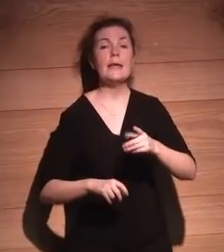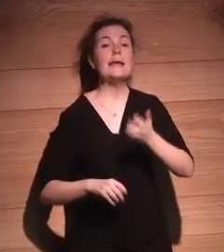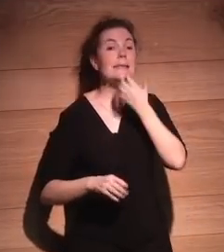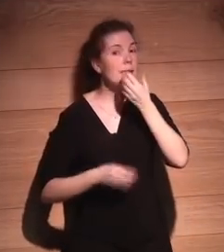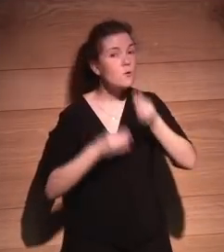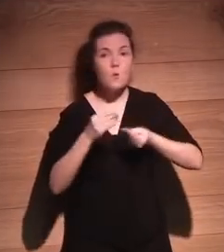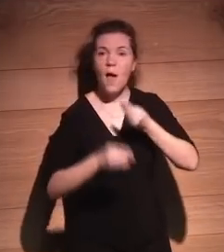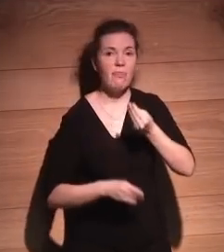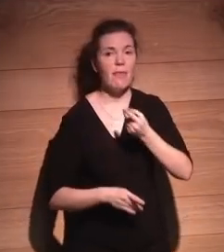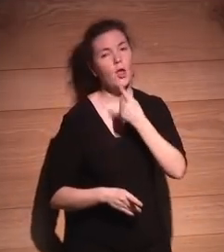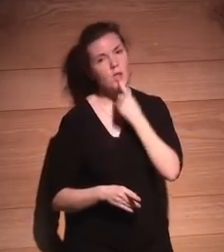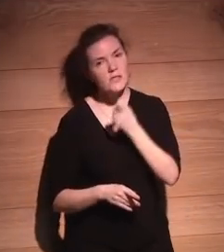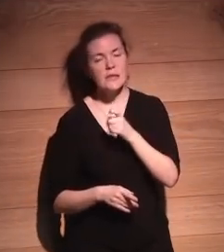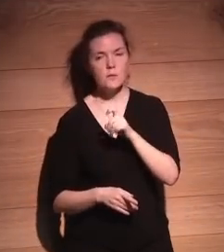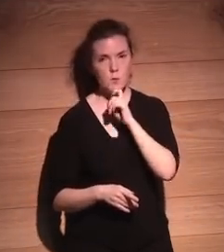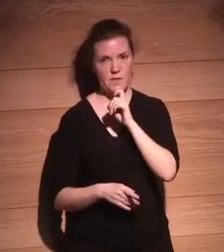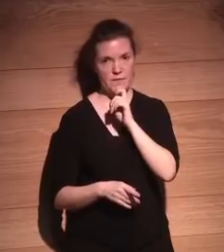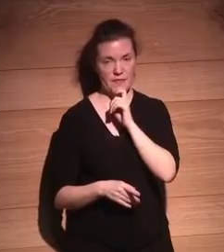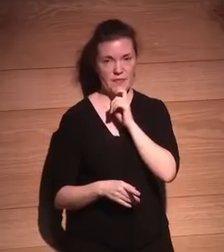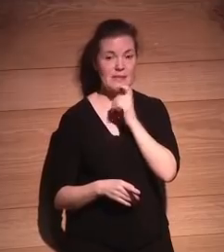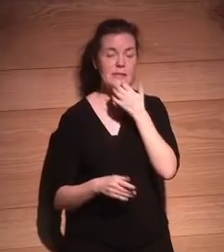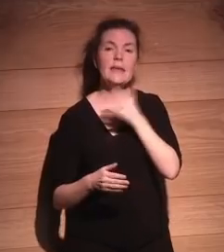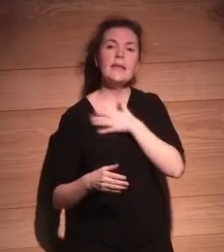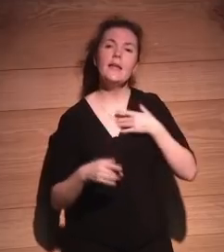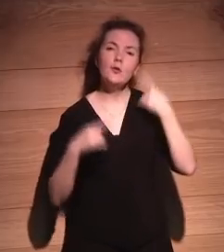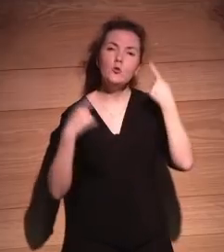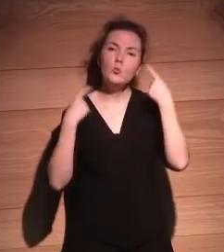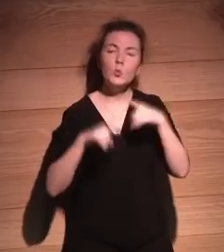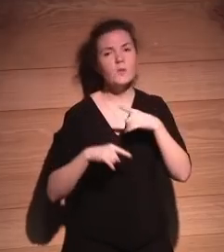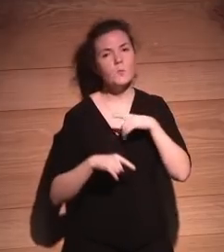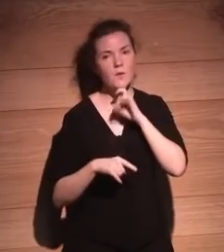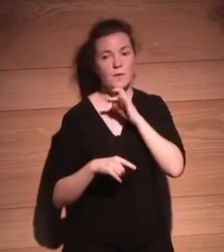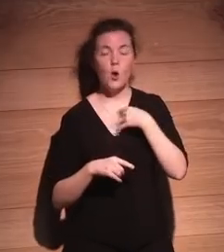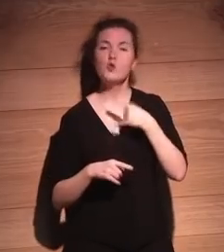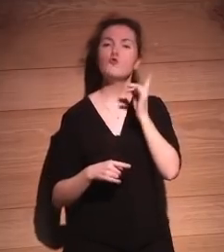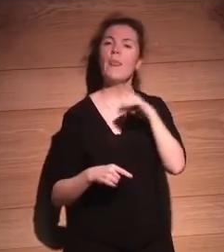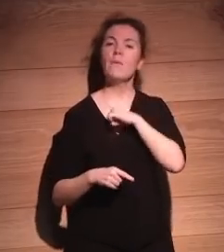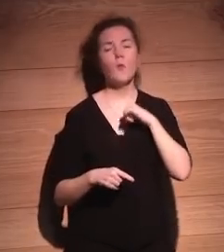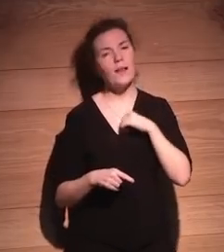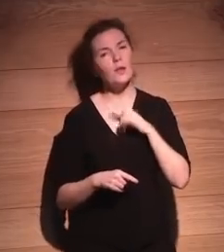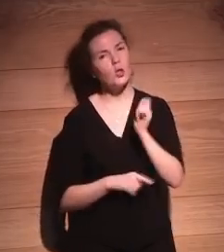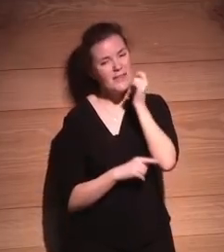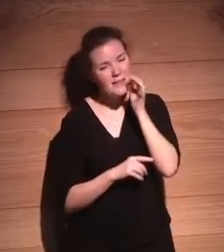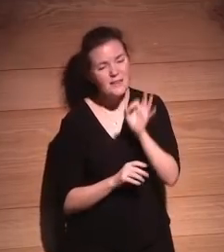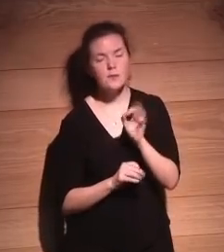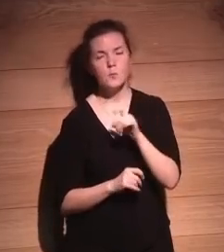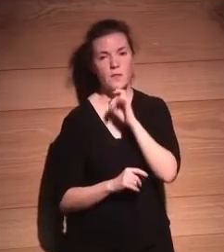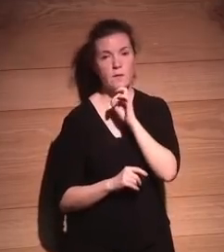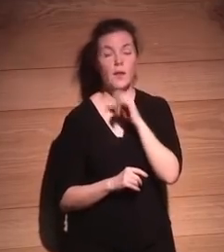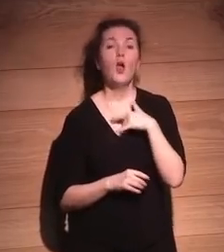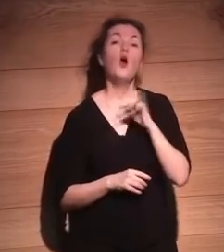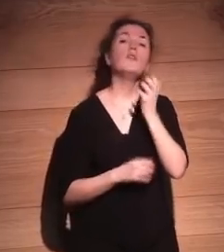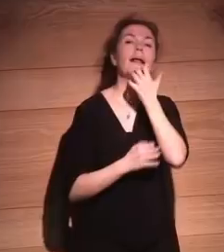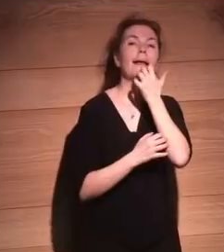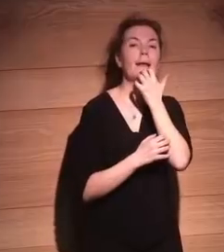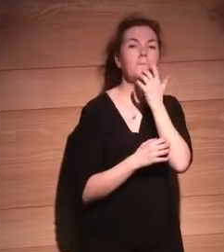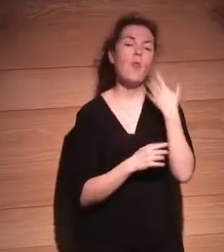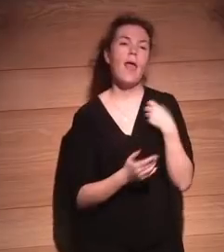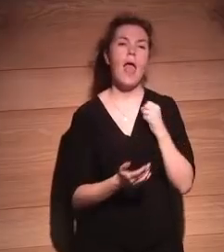conseguir por uno mismo o en clave absolutamente individual. Y luego, bueno, pues ejemplos evidentemente